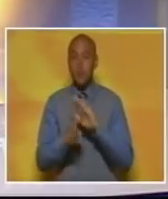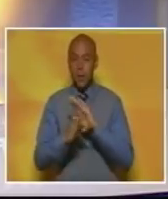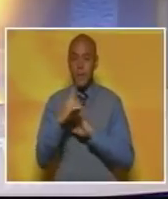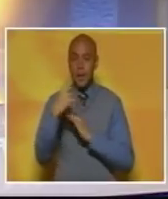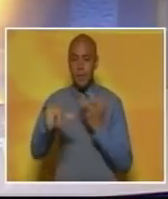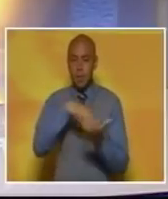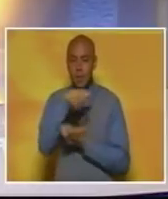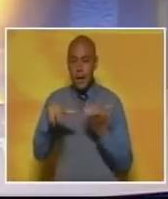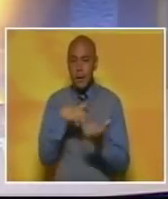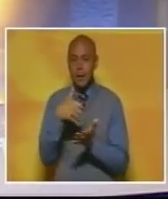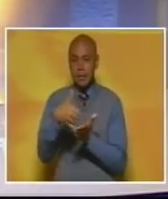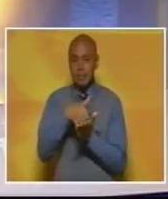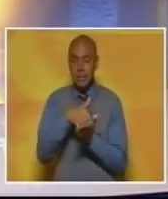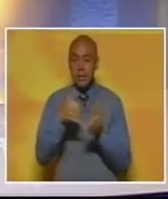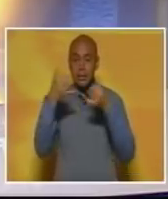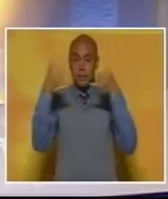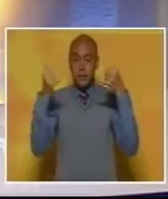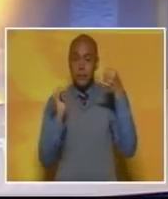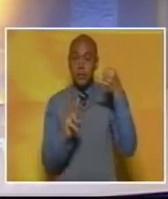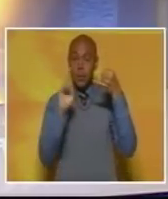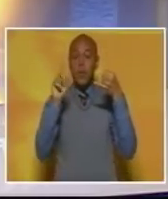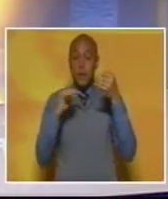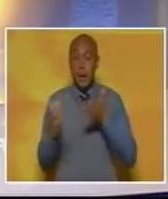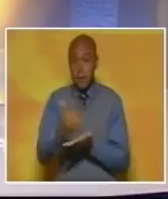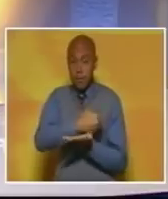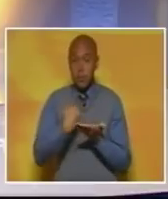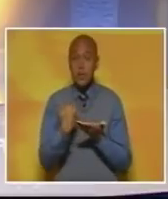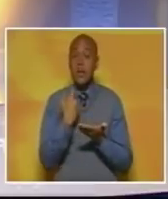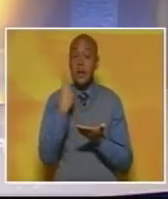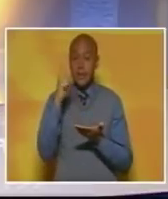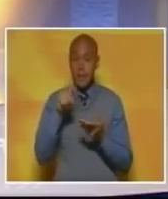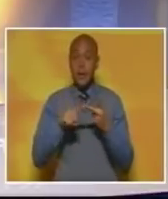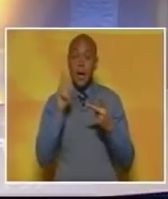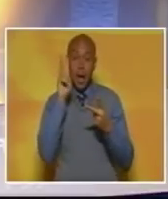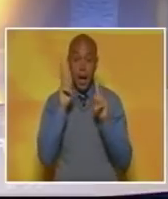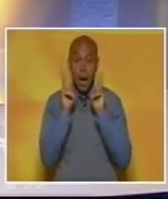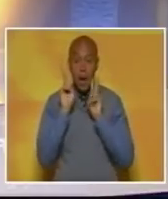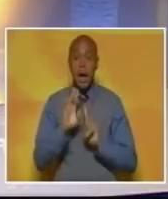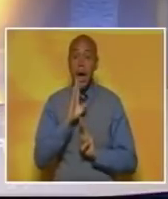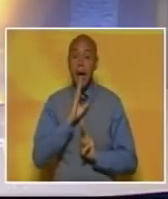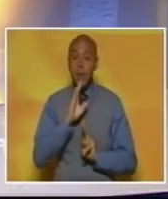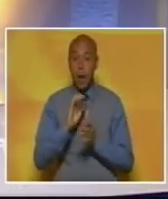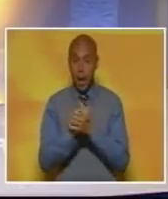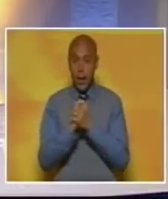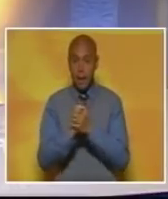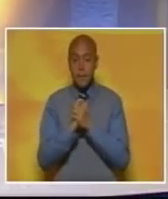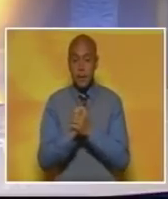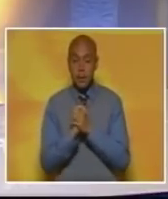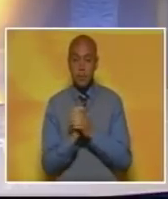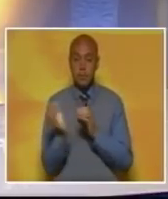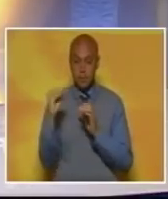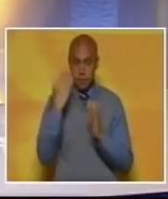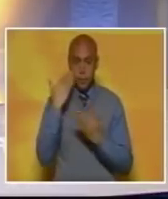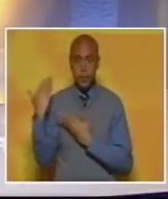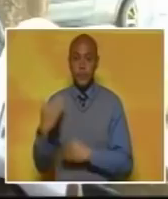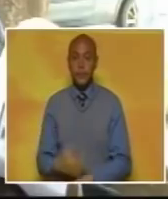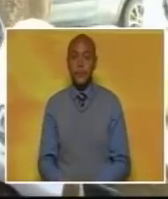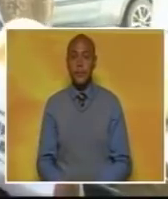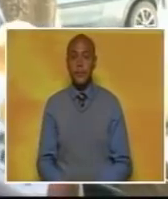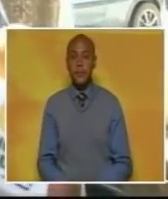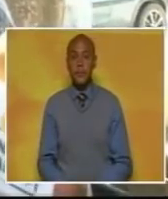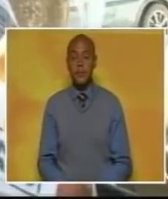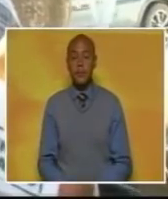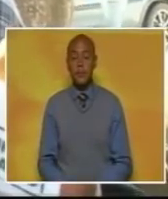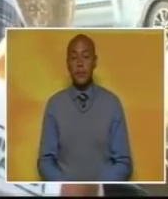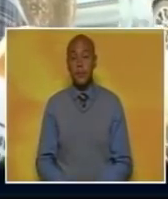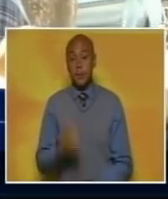fallas en los servicios públicos como la recolección de desechos sólidos y el agua potable. Orlefran Amaya tiene los detalles.